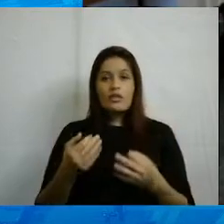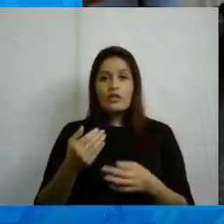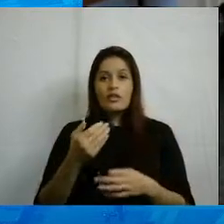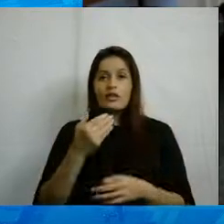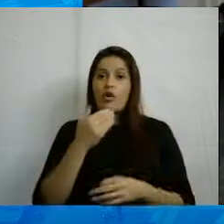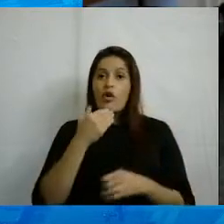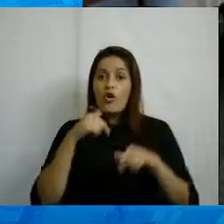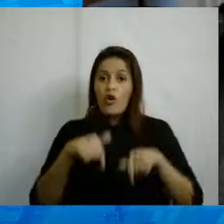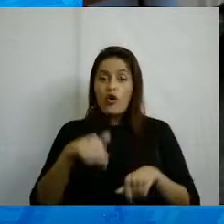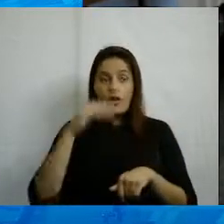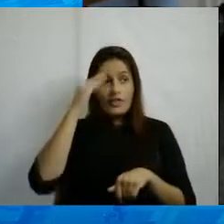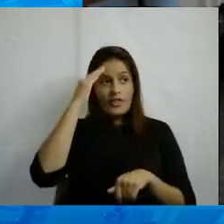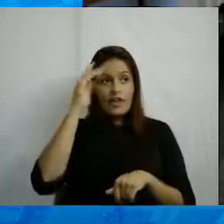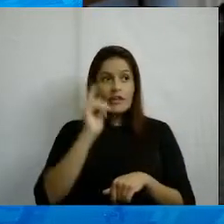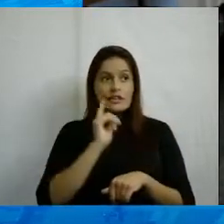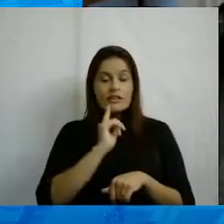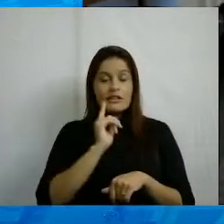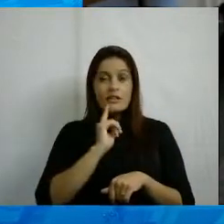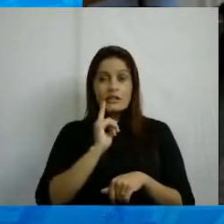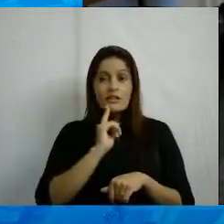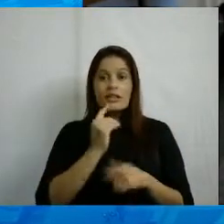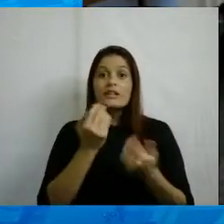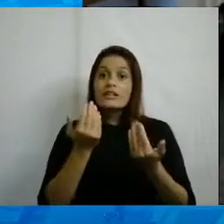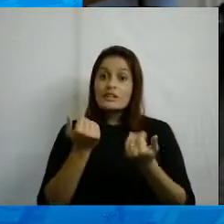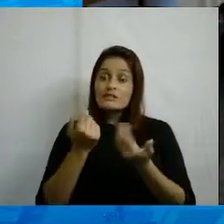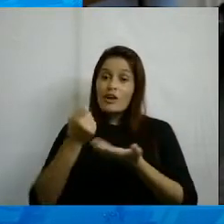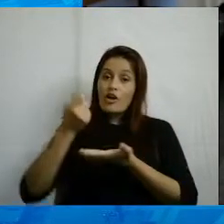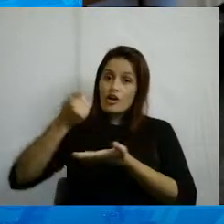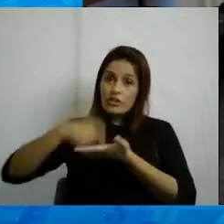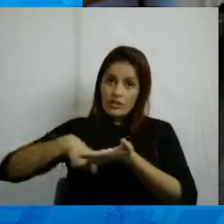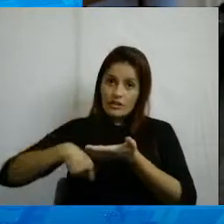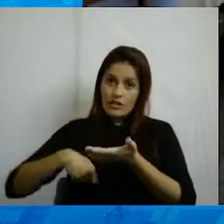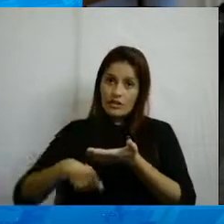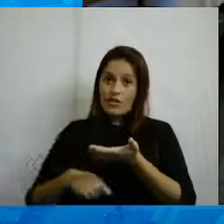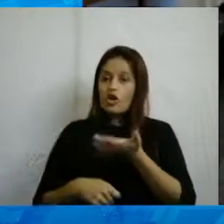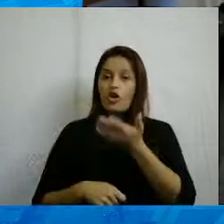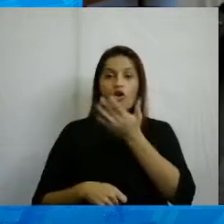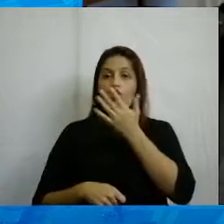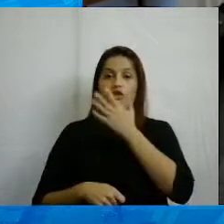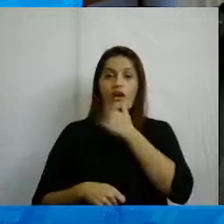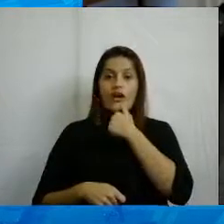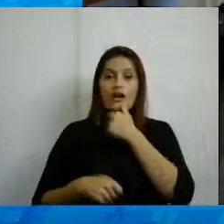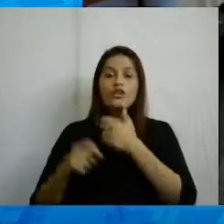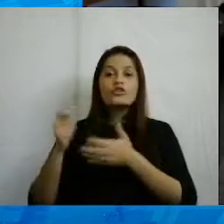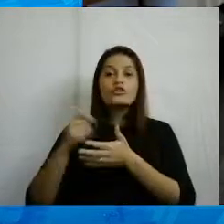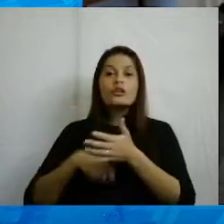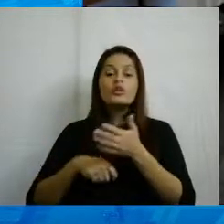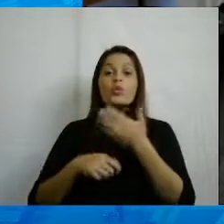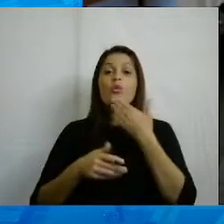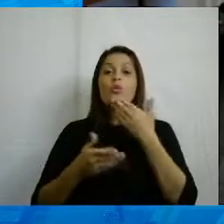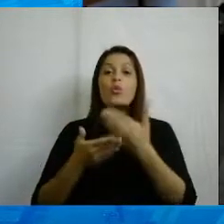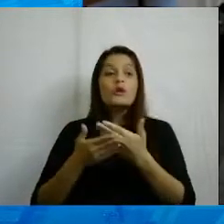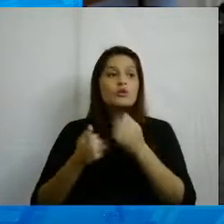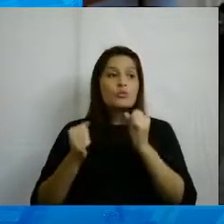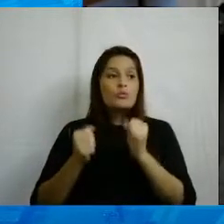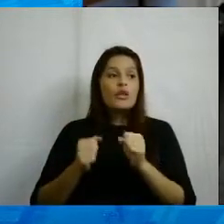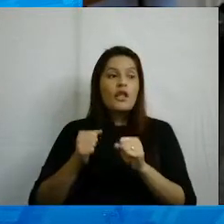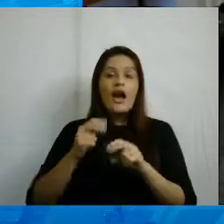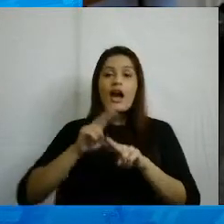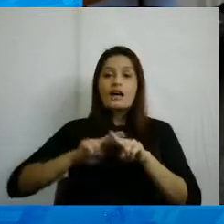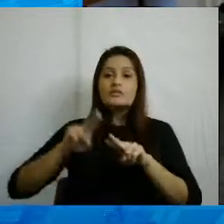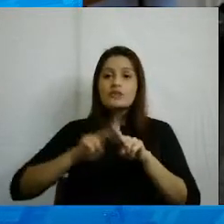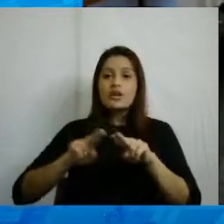tener inspectores necesitamos contratas y sabemos que no tenemos más contratas disponibles hasta que se puedan realizar también los